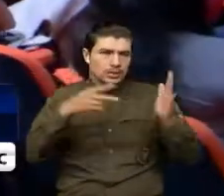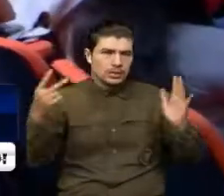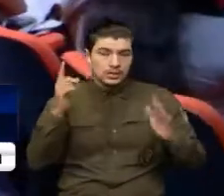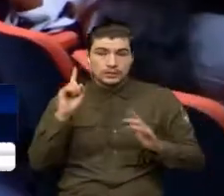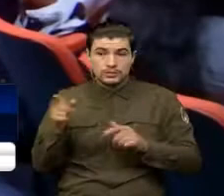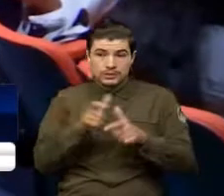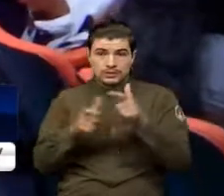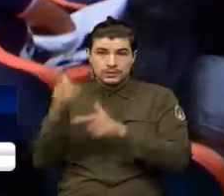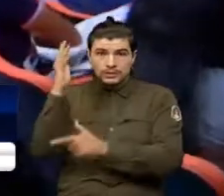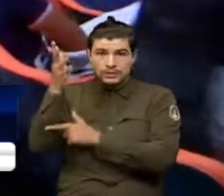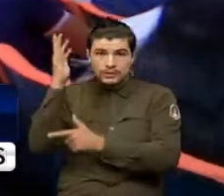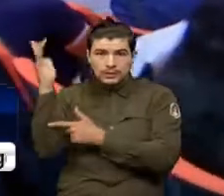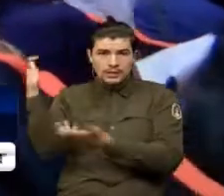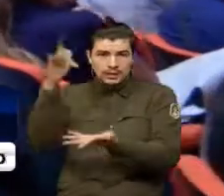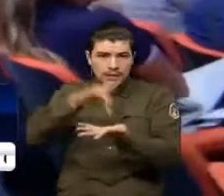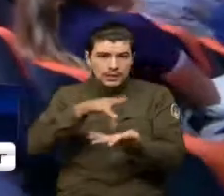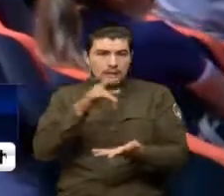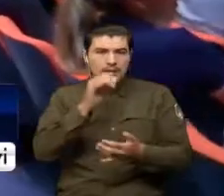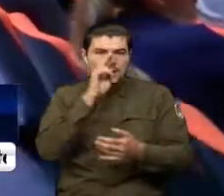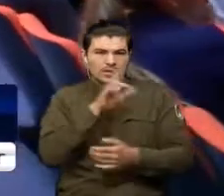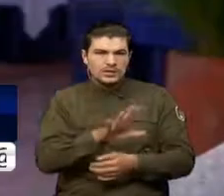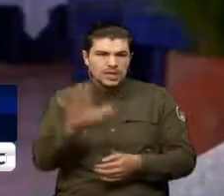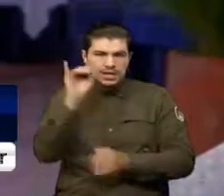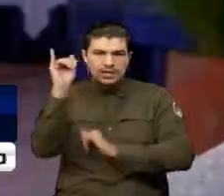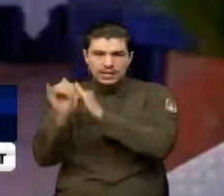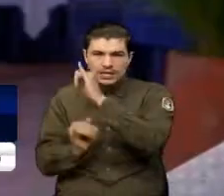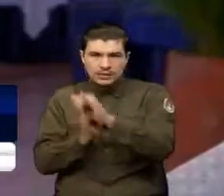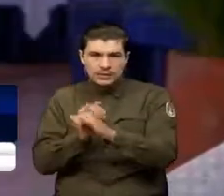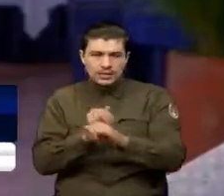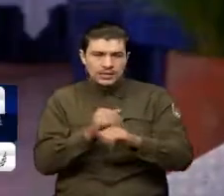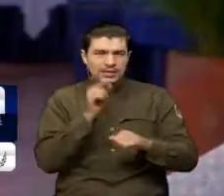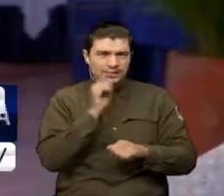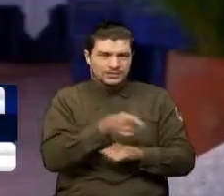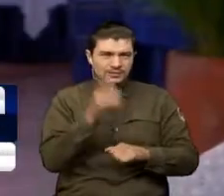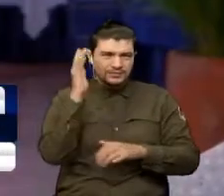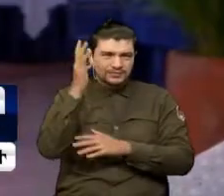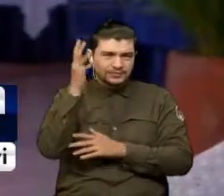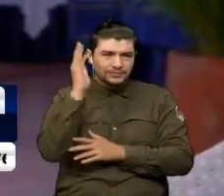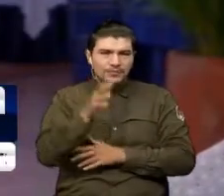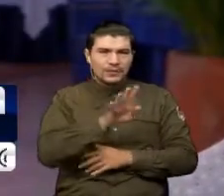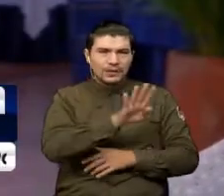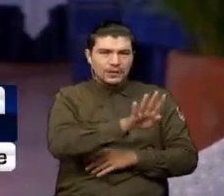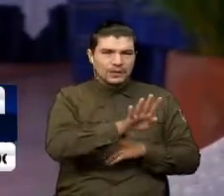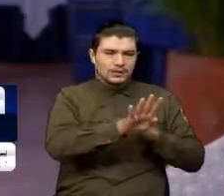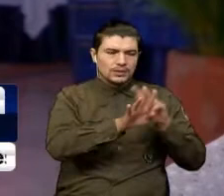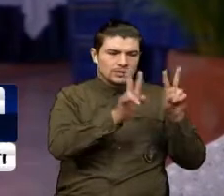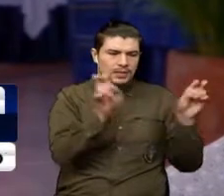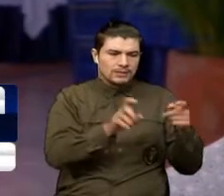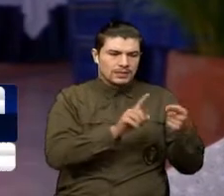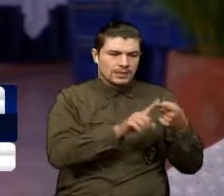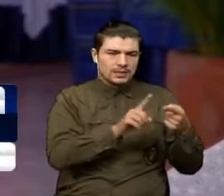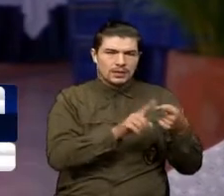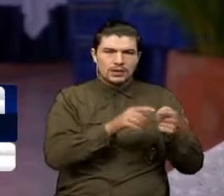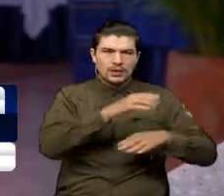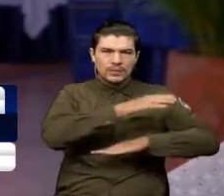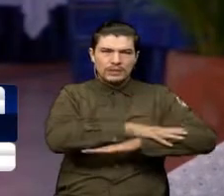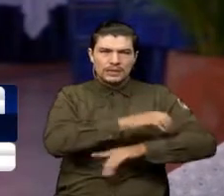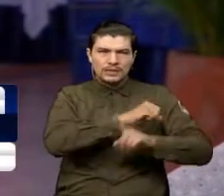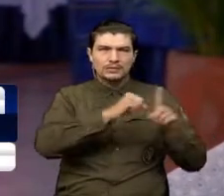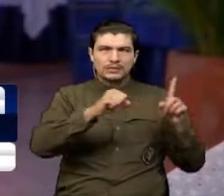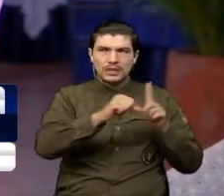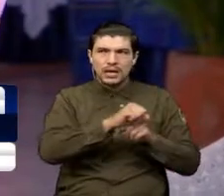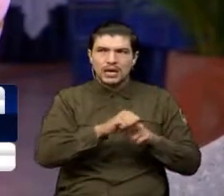internacional el congreso gira alrededor de cuatro mesas temáticas economía y humanismo capitalismo cognitivo convence a las sociedades